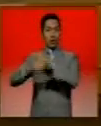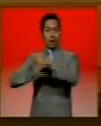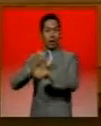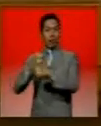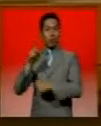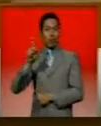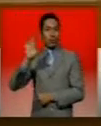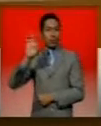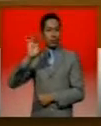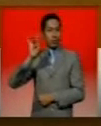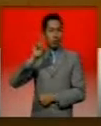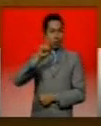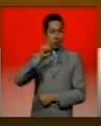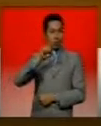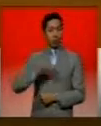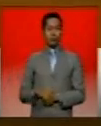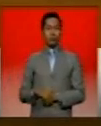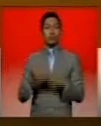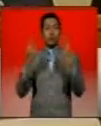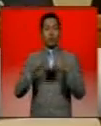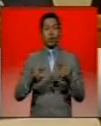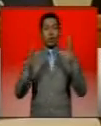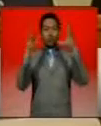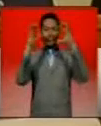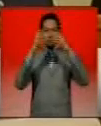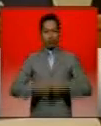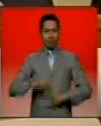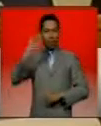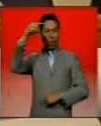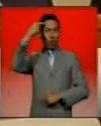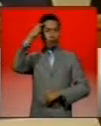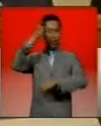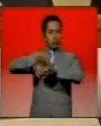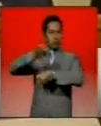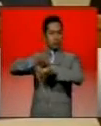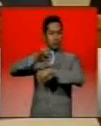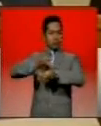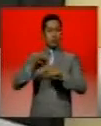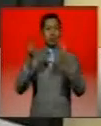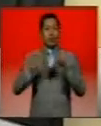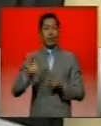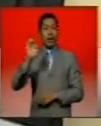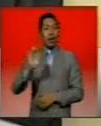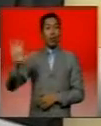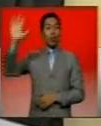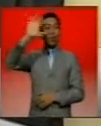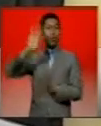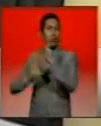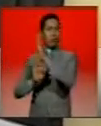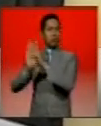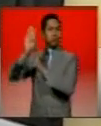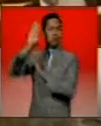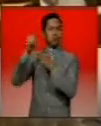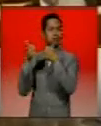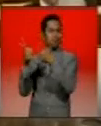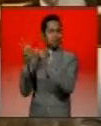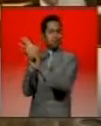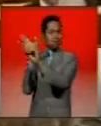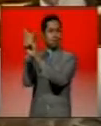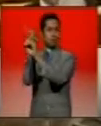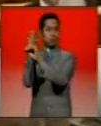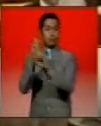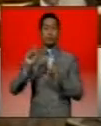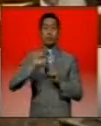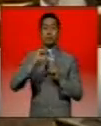1981, la caída de la Unión Soviética y la democratización de Europa del Este como el mayor logro político. También la situación actual y